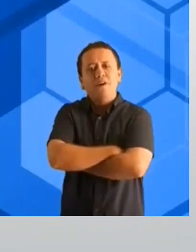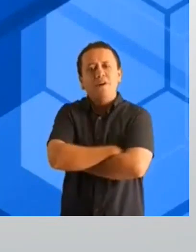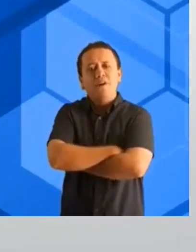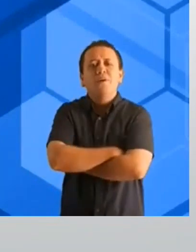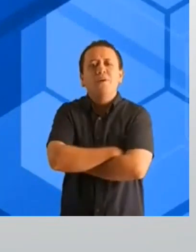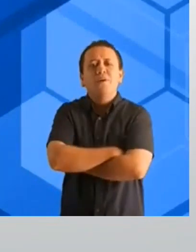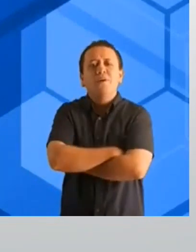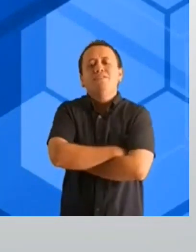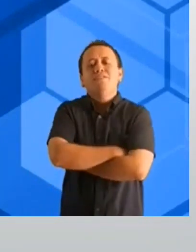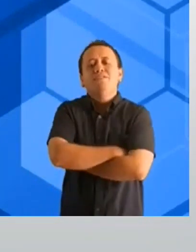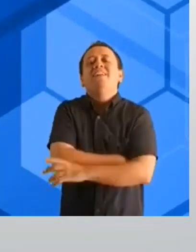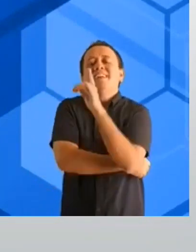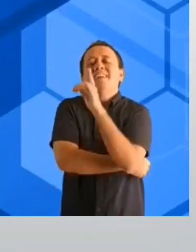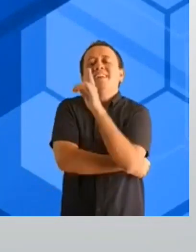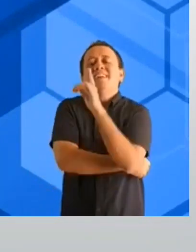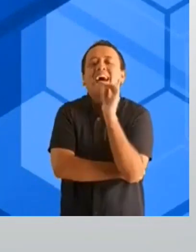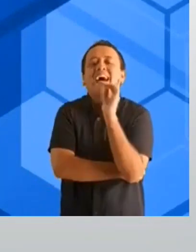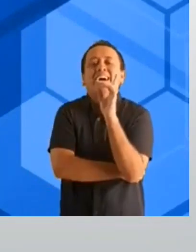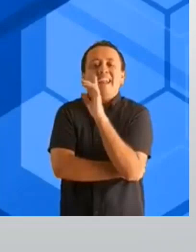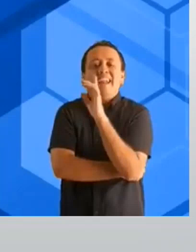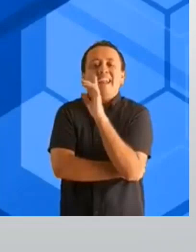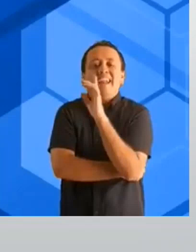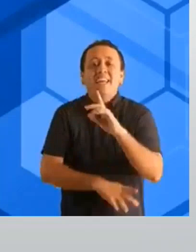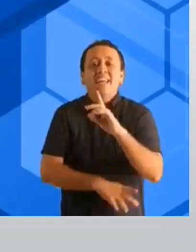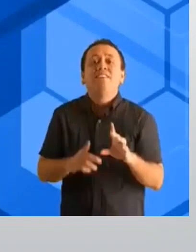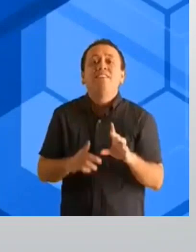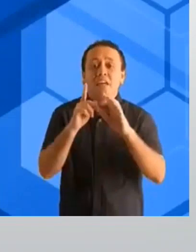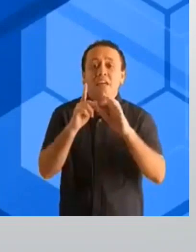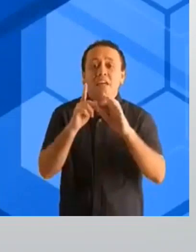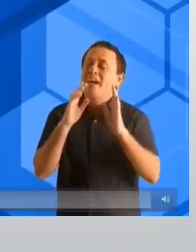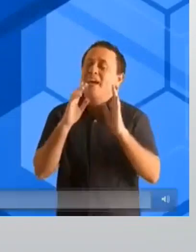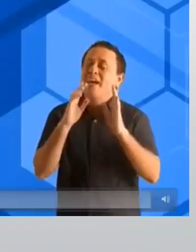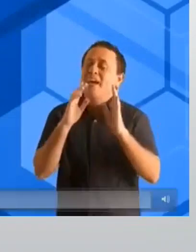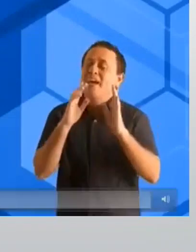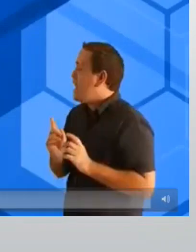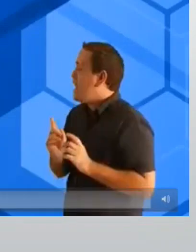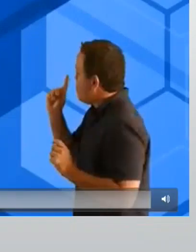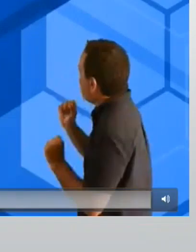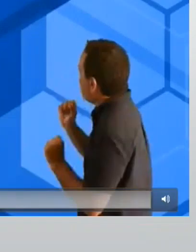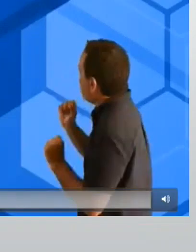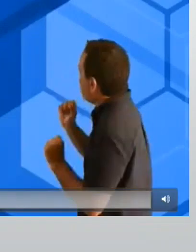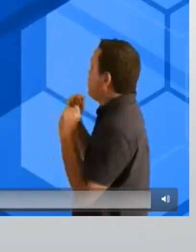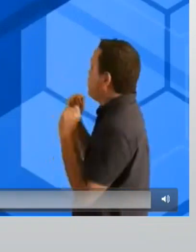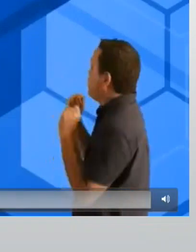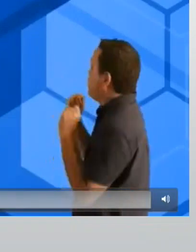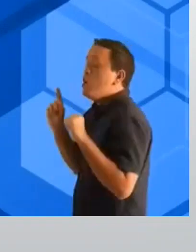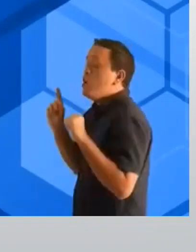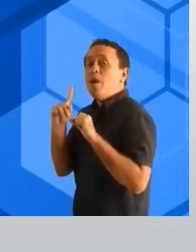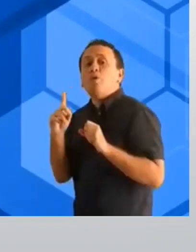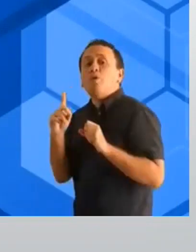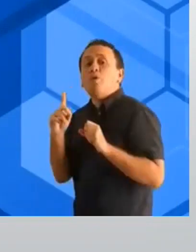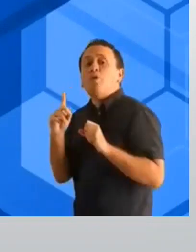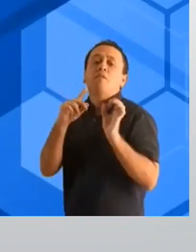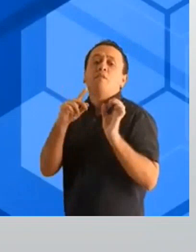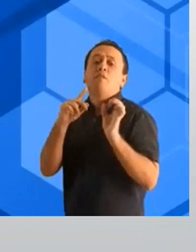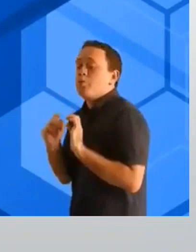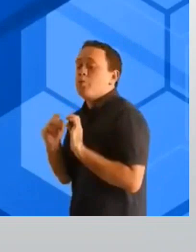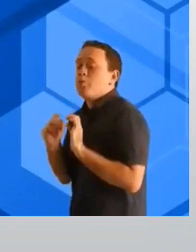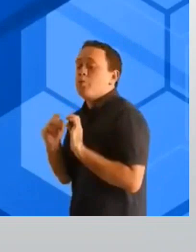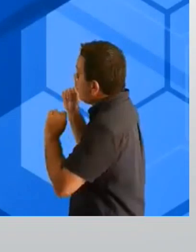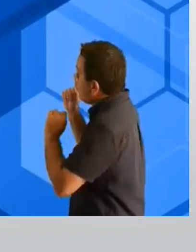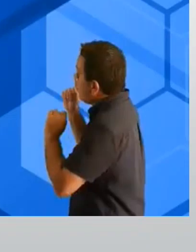problemas de MRV? Vamos a aprender a reconocer cada una de estas variables mediante un ejemplo. El ejemplo dice lo siguiente. Un auto avanza